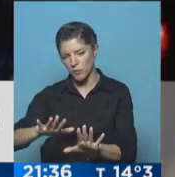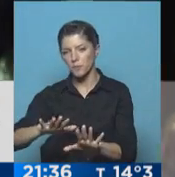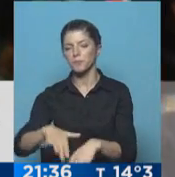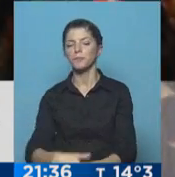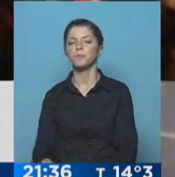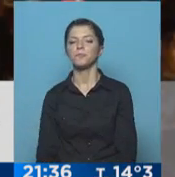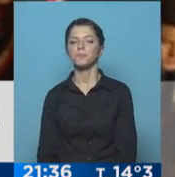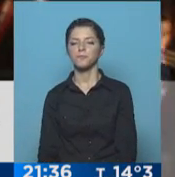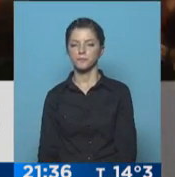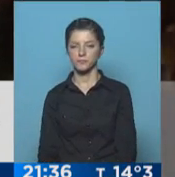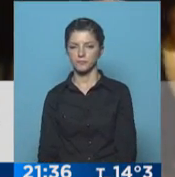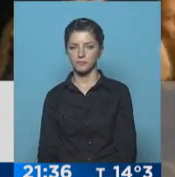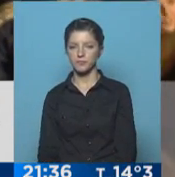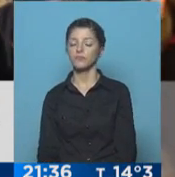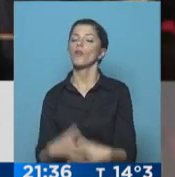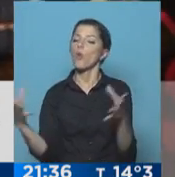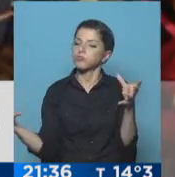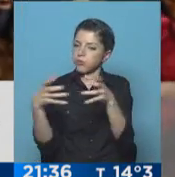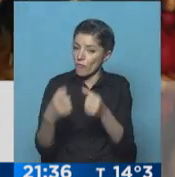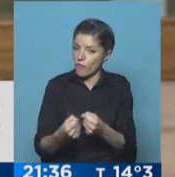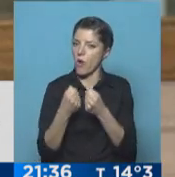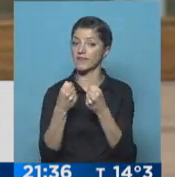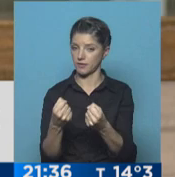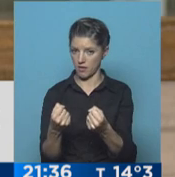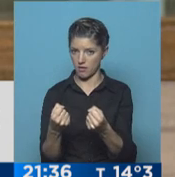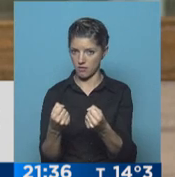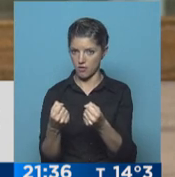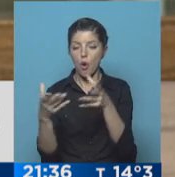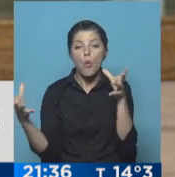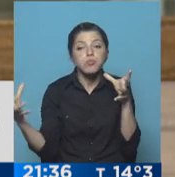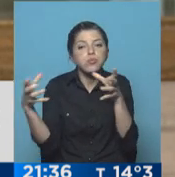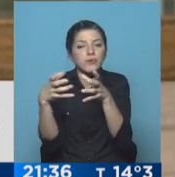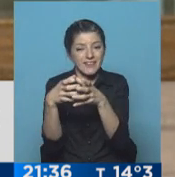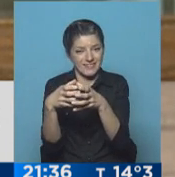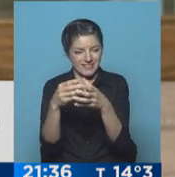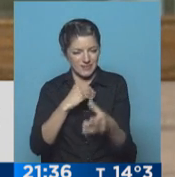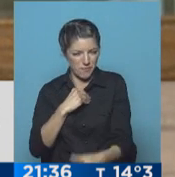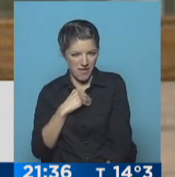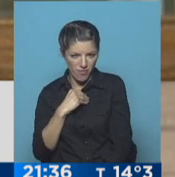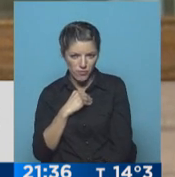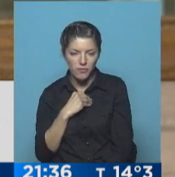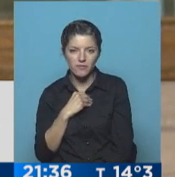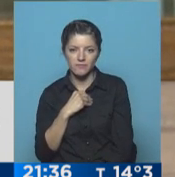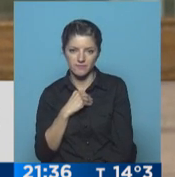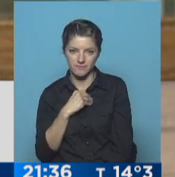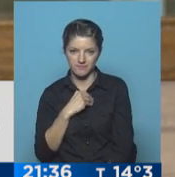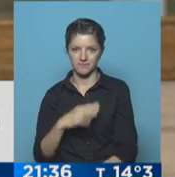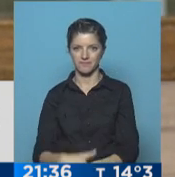Finalmente, compañeros, juntar fuerzas, unir los corazones.